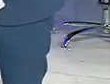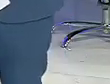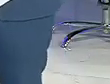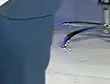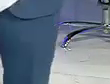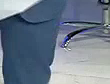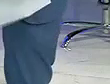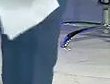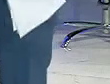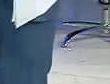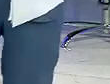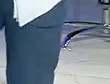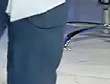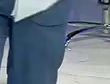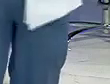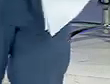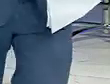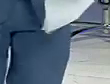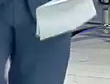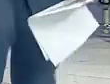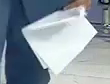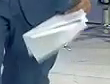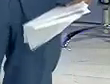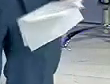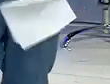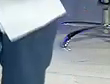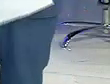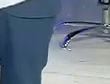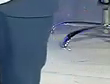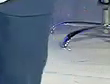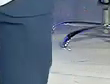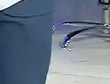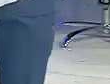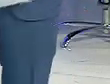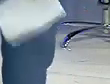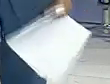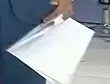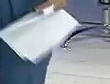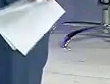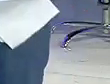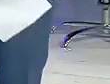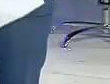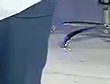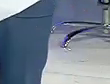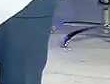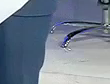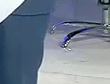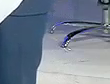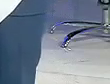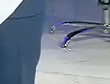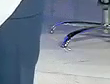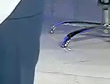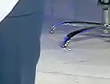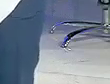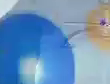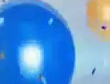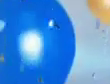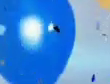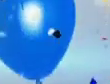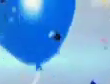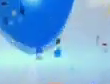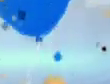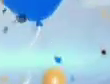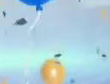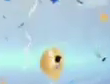Eso, claro. No, sé eso. No, no, no. Ya vio que la niña dijo no. Vamos con el saludo de